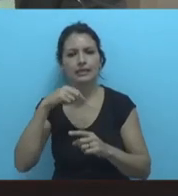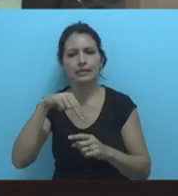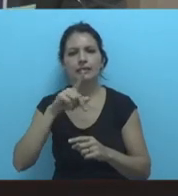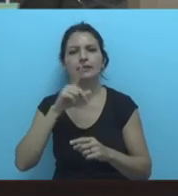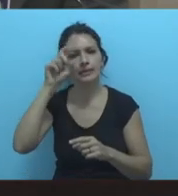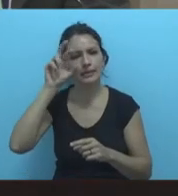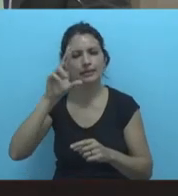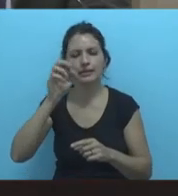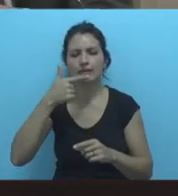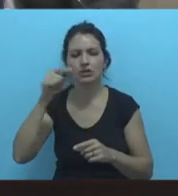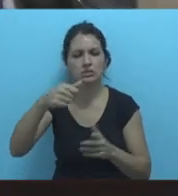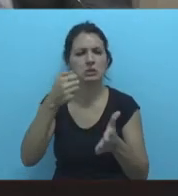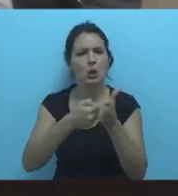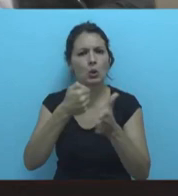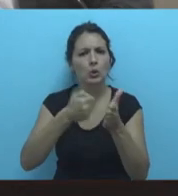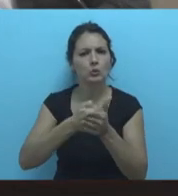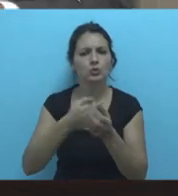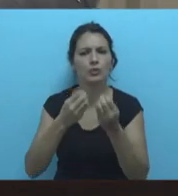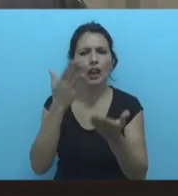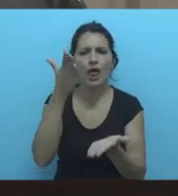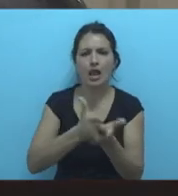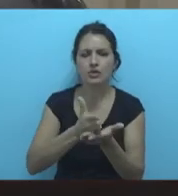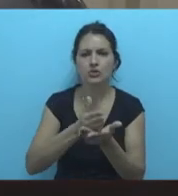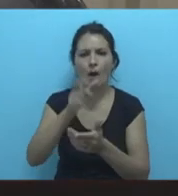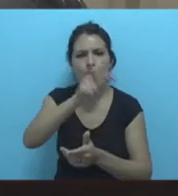a la ampliación de derechos. Pide la palabra.